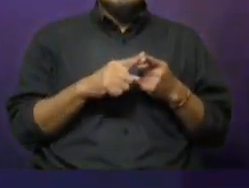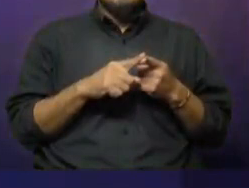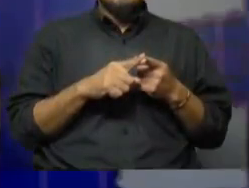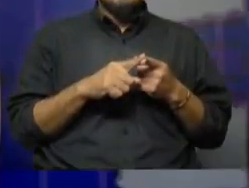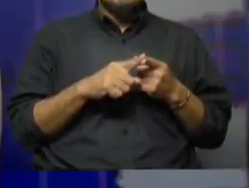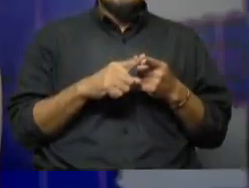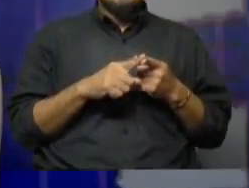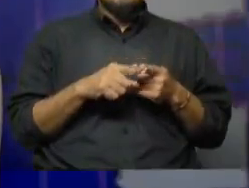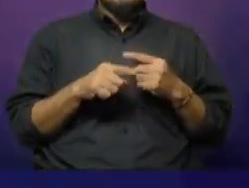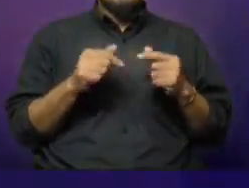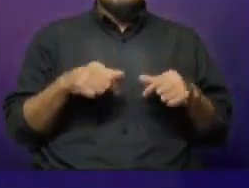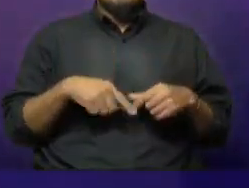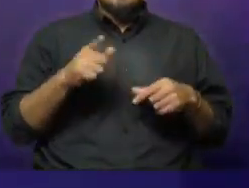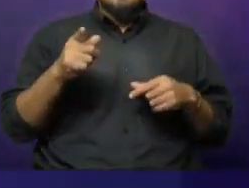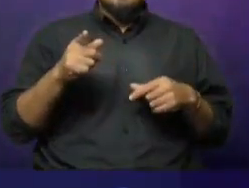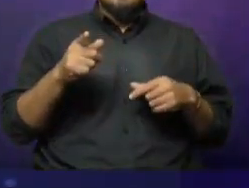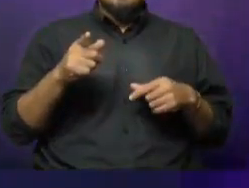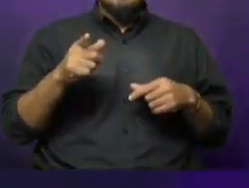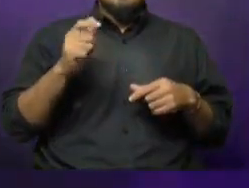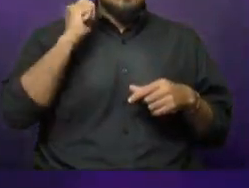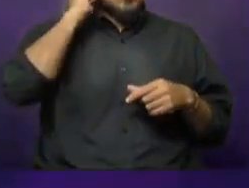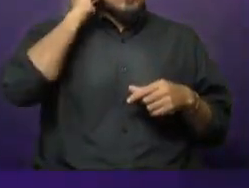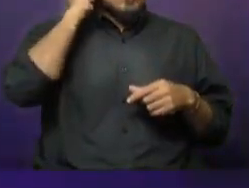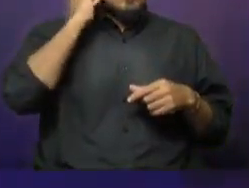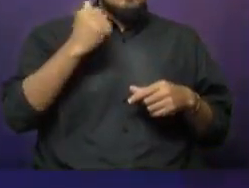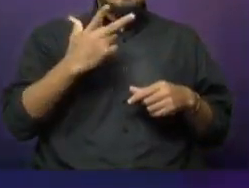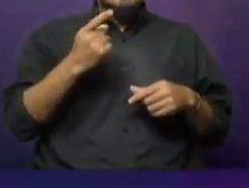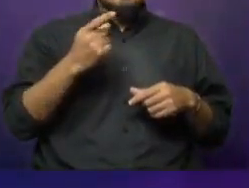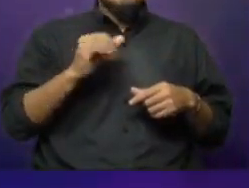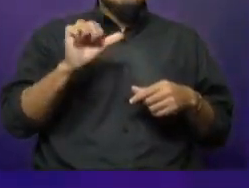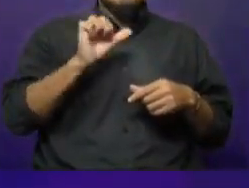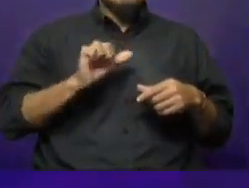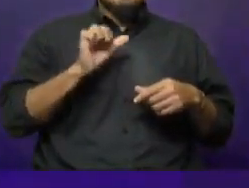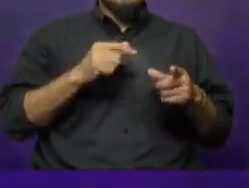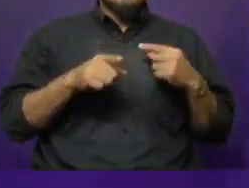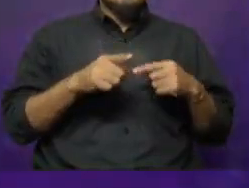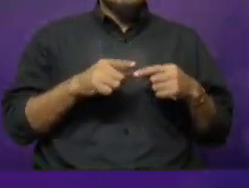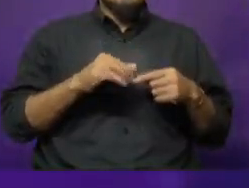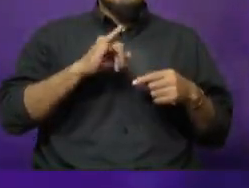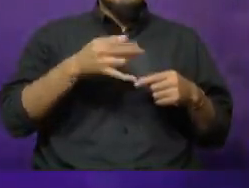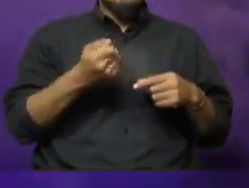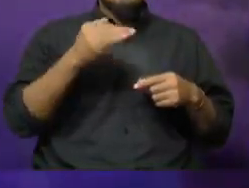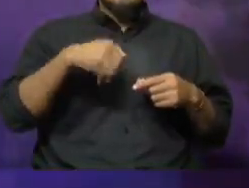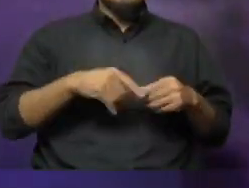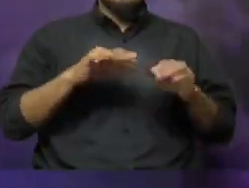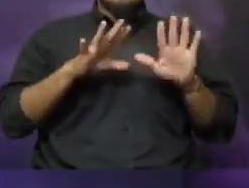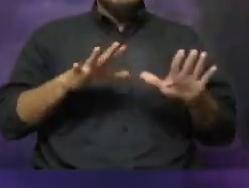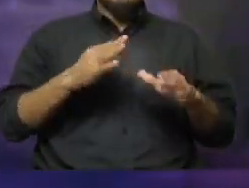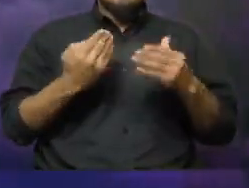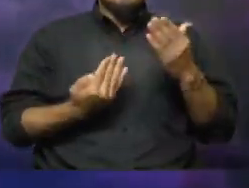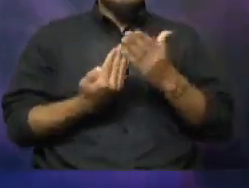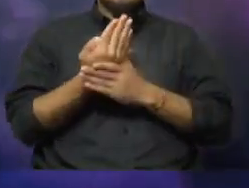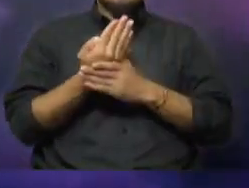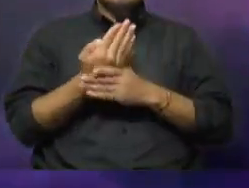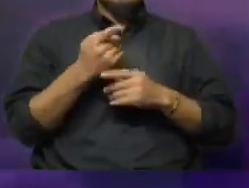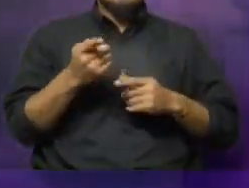atentos. Aparte que es mi cumple también el 31 Opa, de enero. Bien. Entonces armo una fiesta, que una llama hasta las 10 de la mañana y ahí vamos